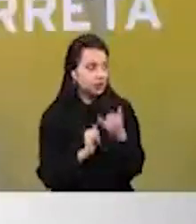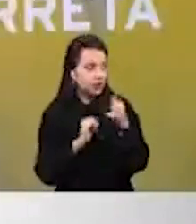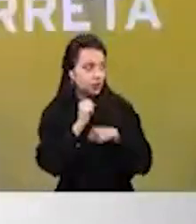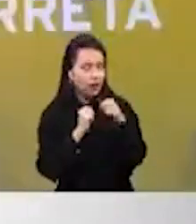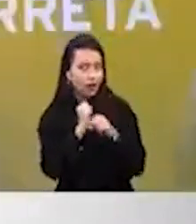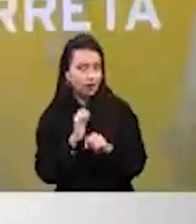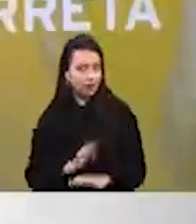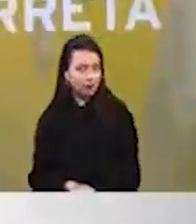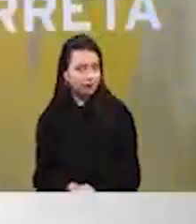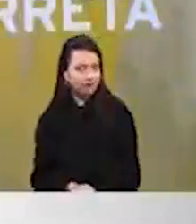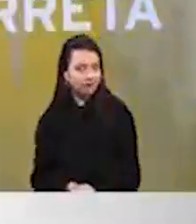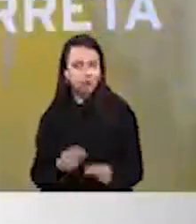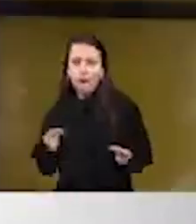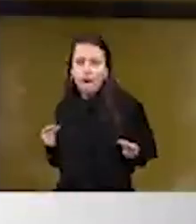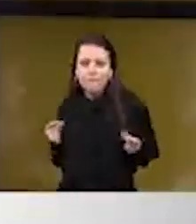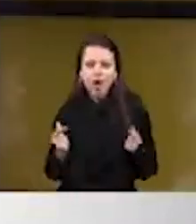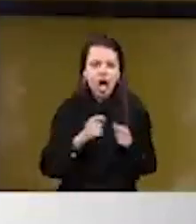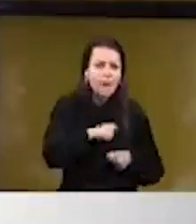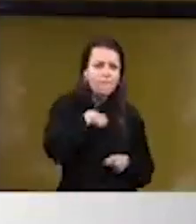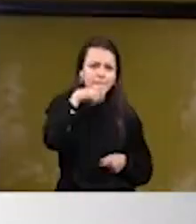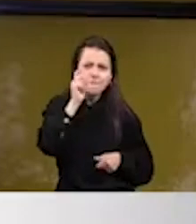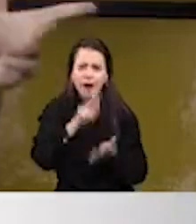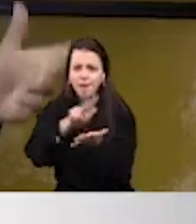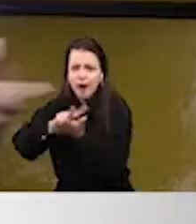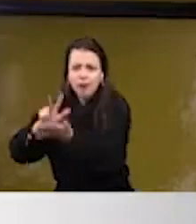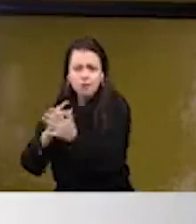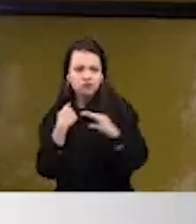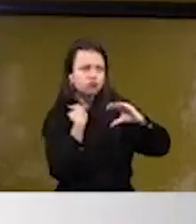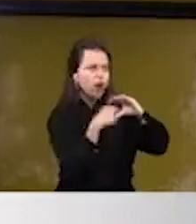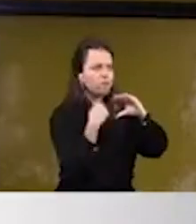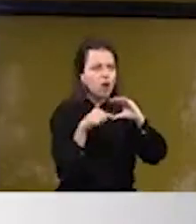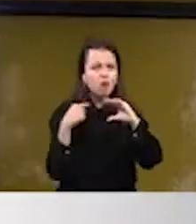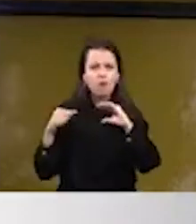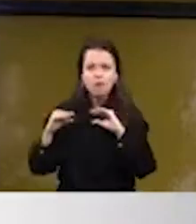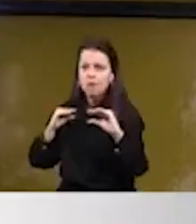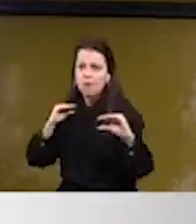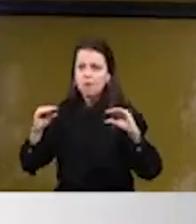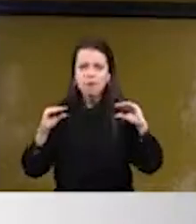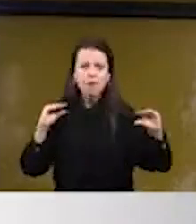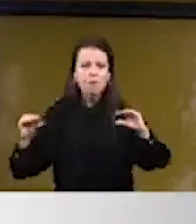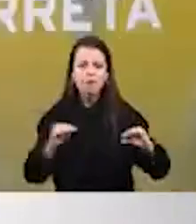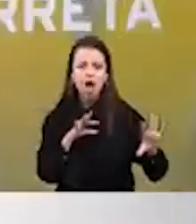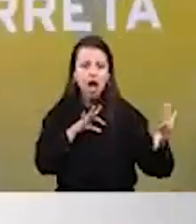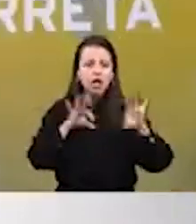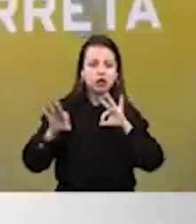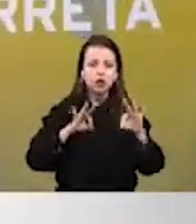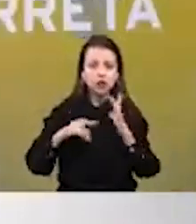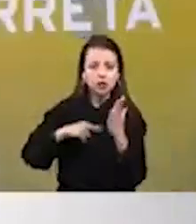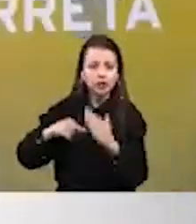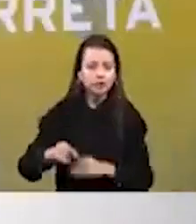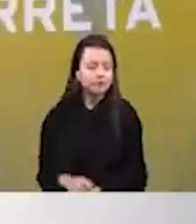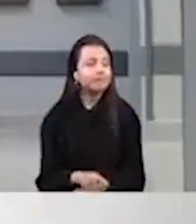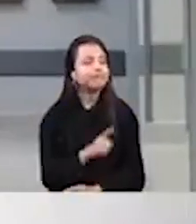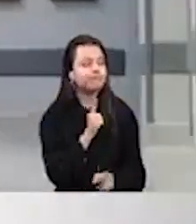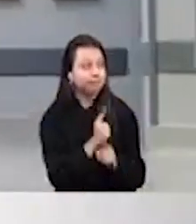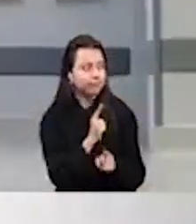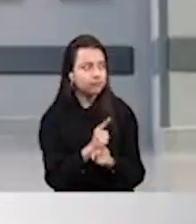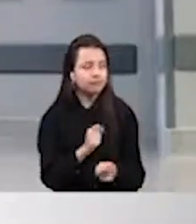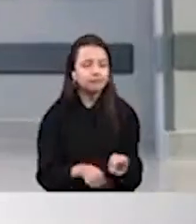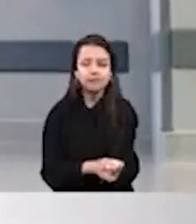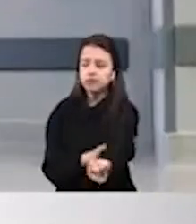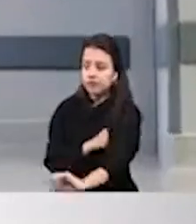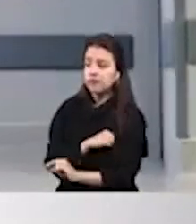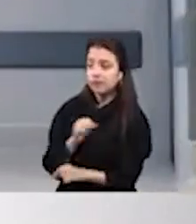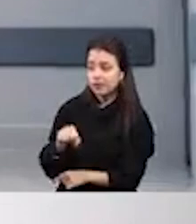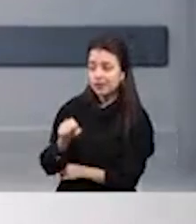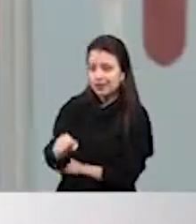Cerrando cuando año. Cuando hay carrera contra reloj para girar recursos, esas fechas, contratar. Sí, señor. ¿No? Esas fechas que les